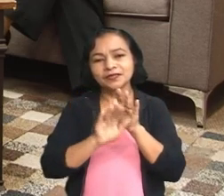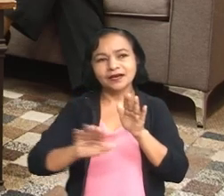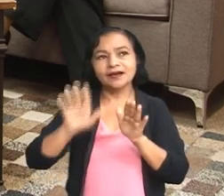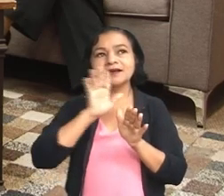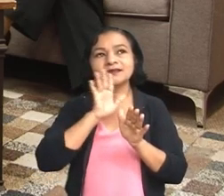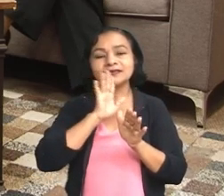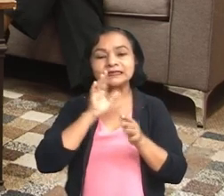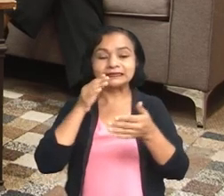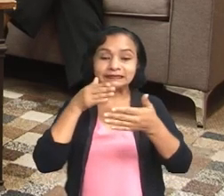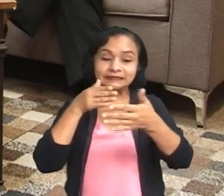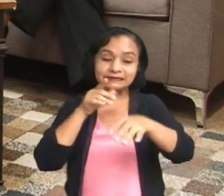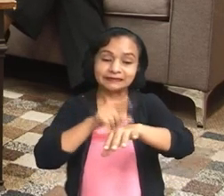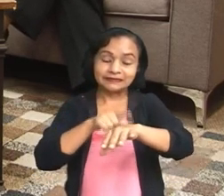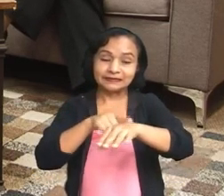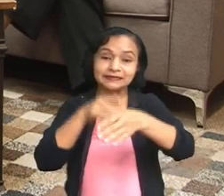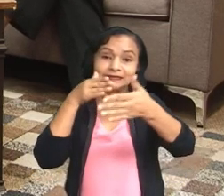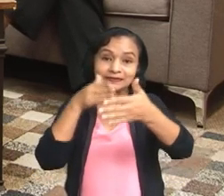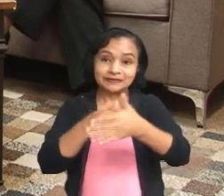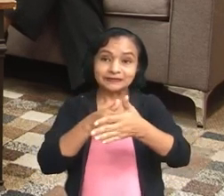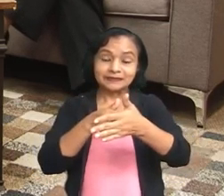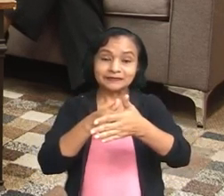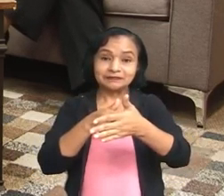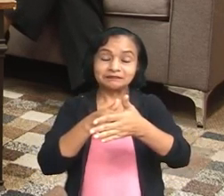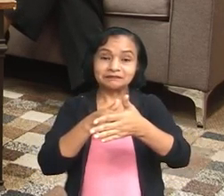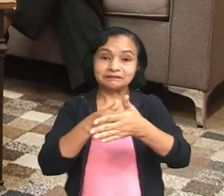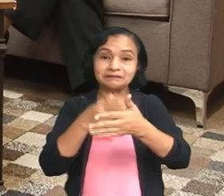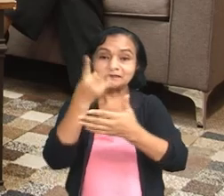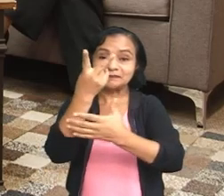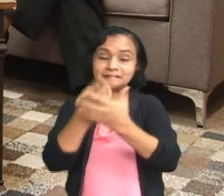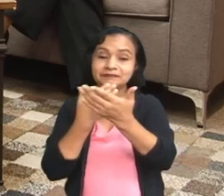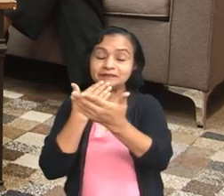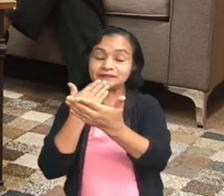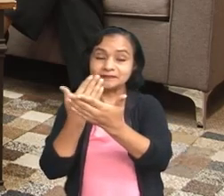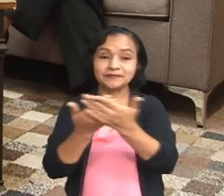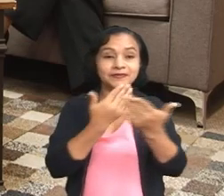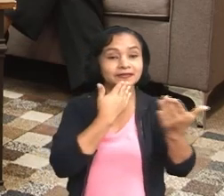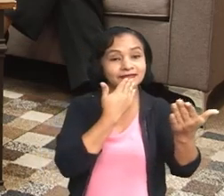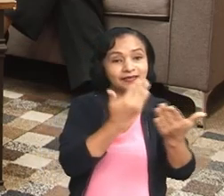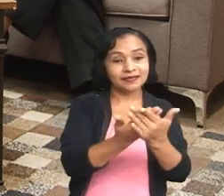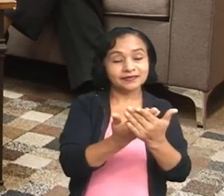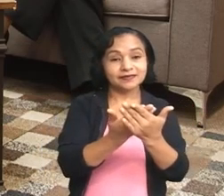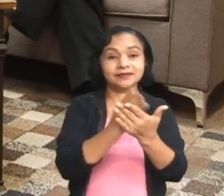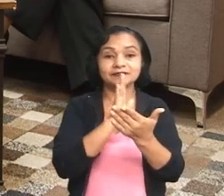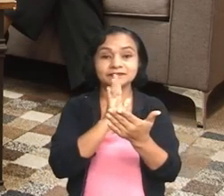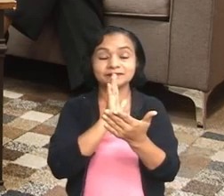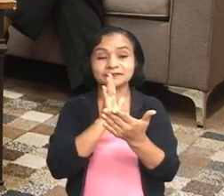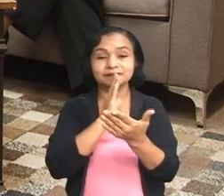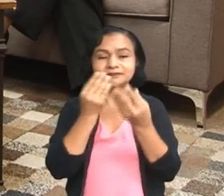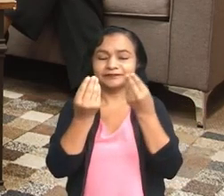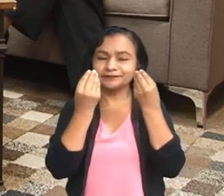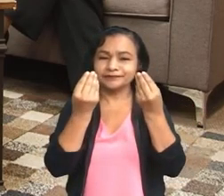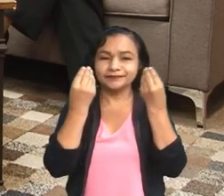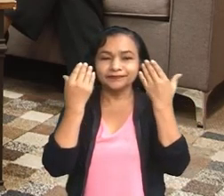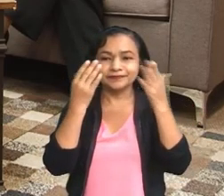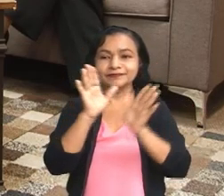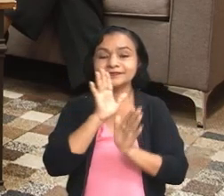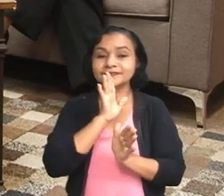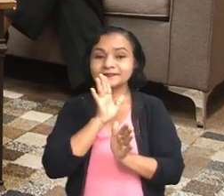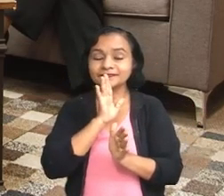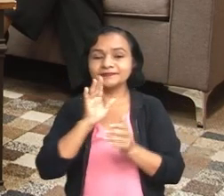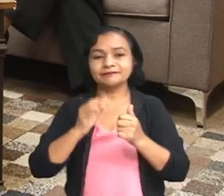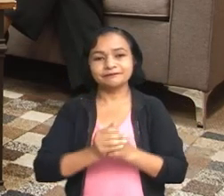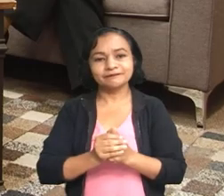el tiempo hemos llegado ahí, se nos ha terminado. A ambas les agradezco muchísimo su espacio de conversación. Sé que nos queda muchísimo más que abordar,